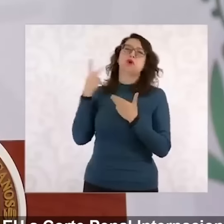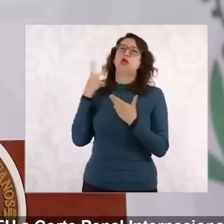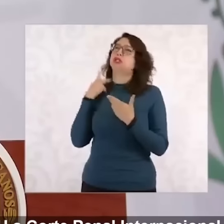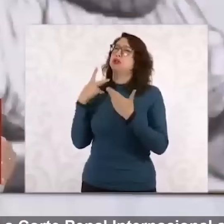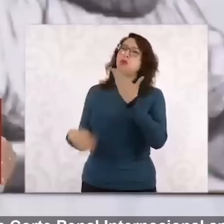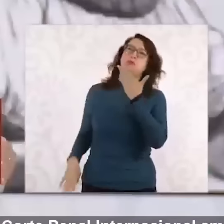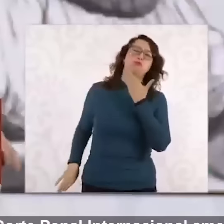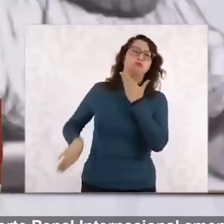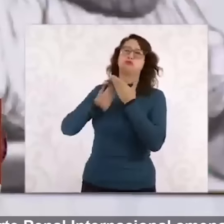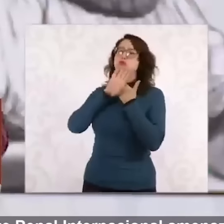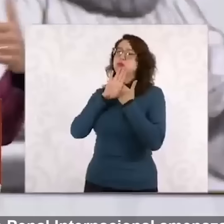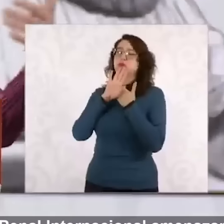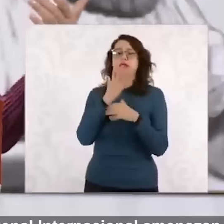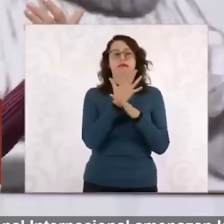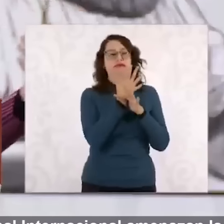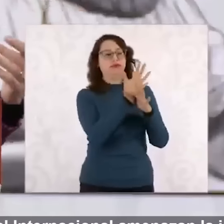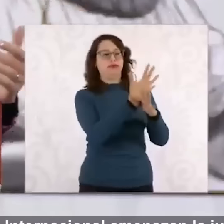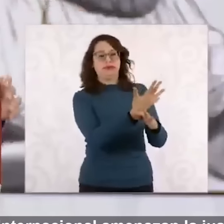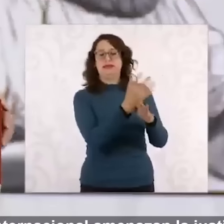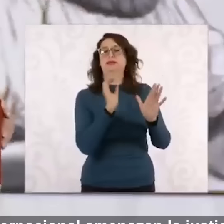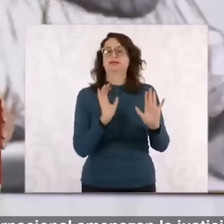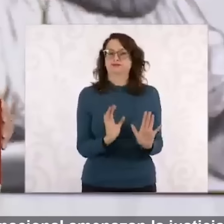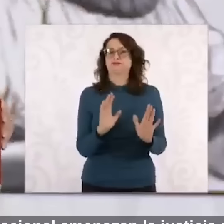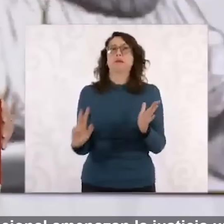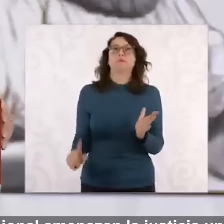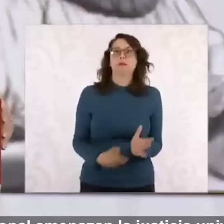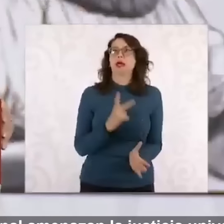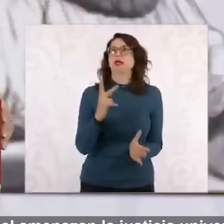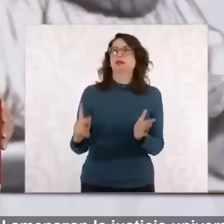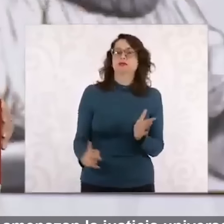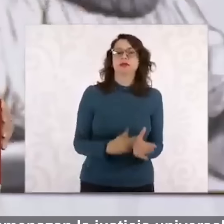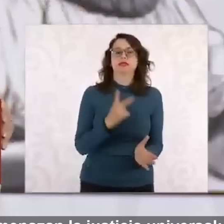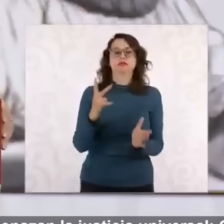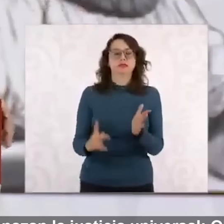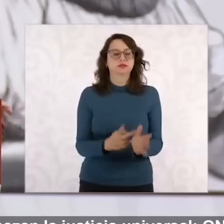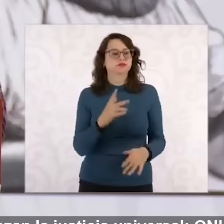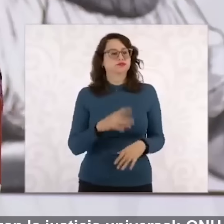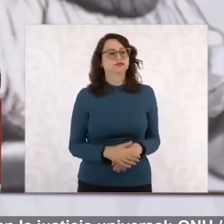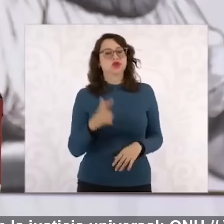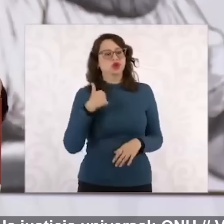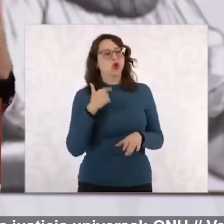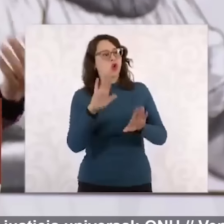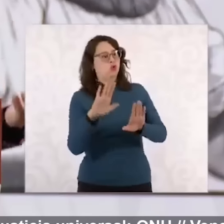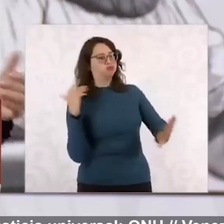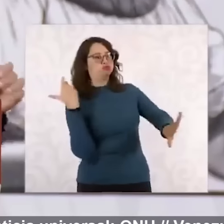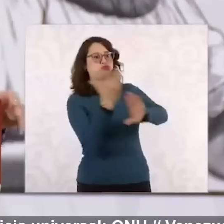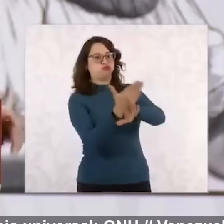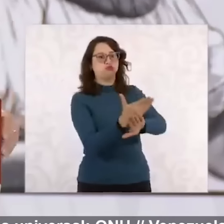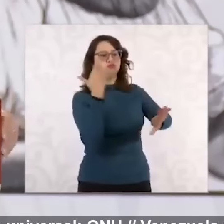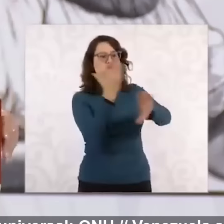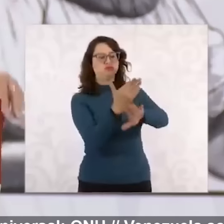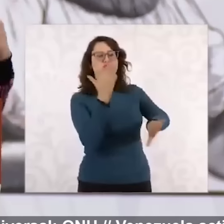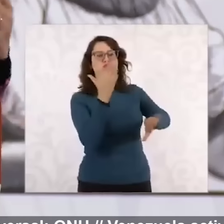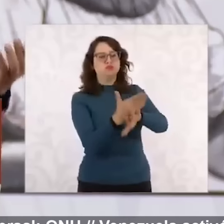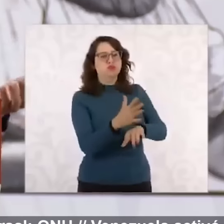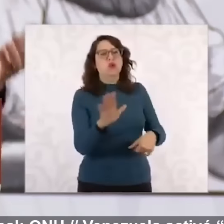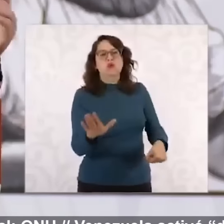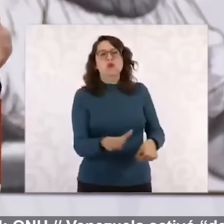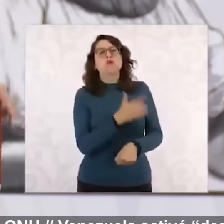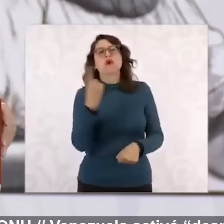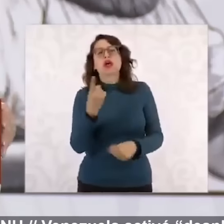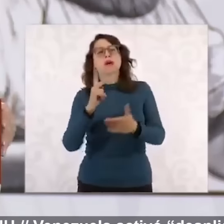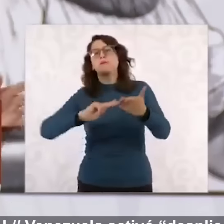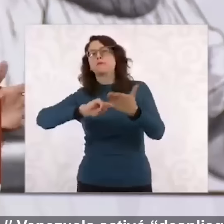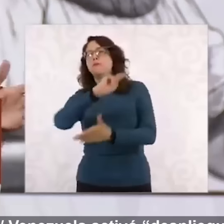Salinas, ¿no? Lo ha dicho muchas veces. Bueno, si tuviera un sentido político, ¿por qué Jóvenes Construyendo el Futuro